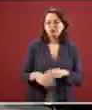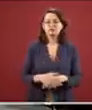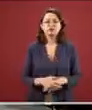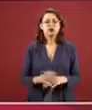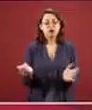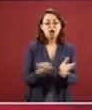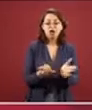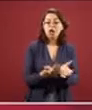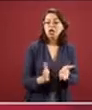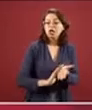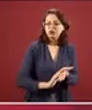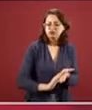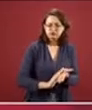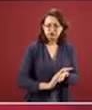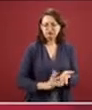condonaciones